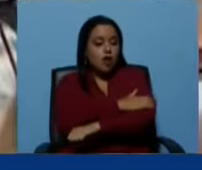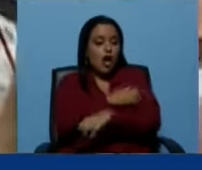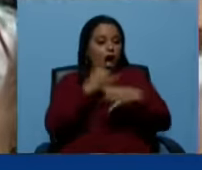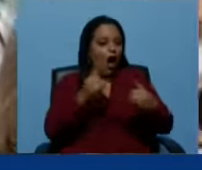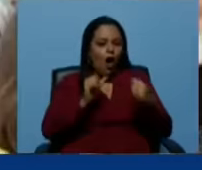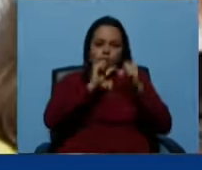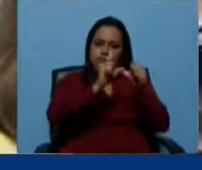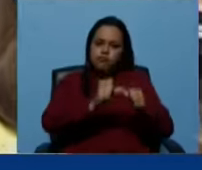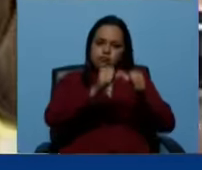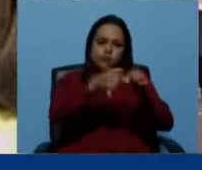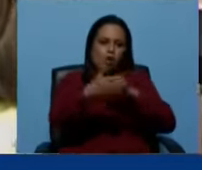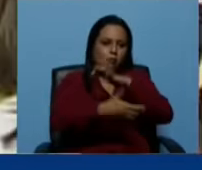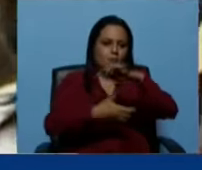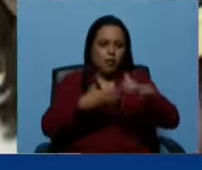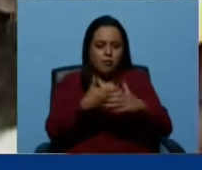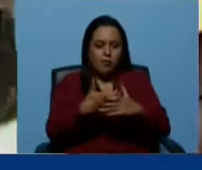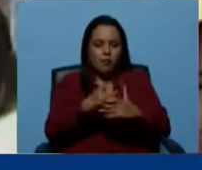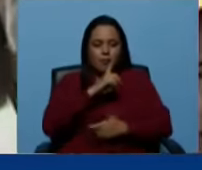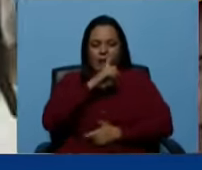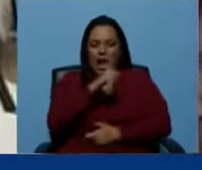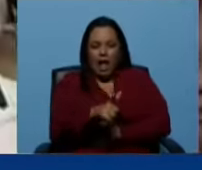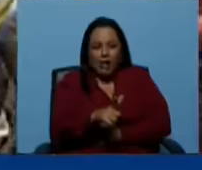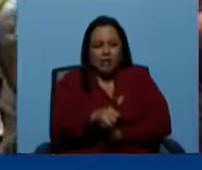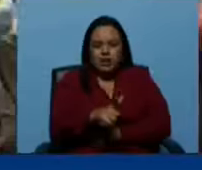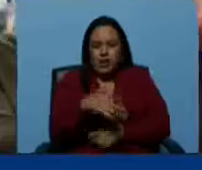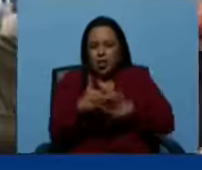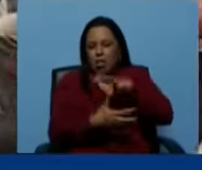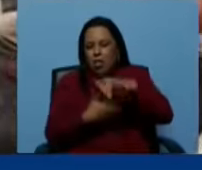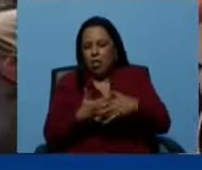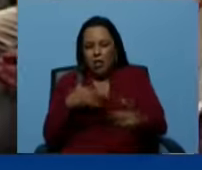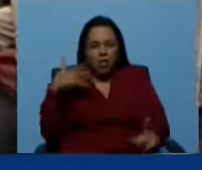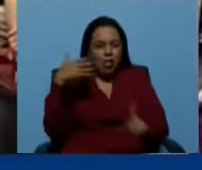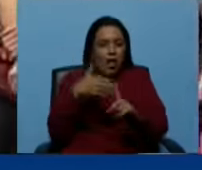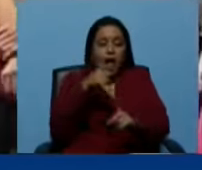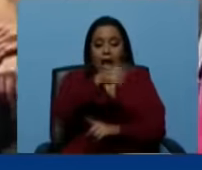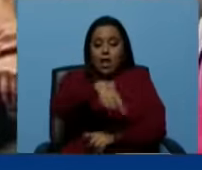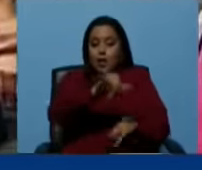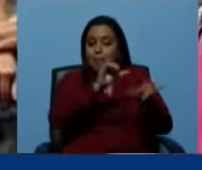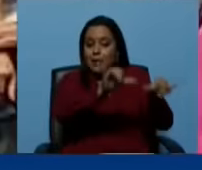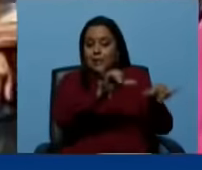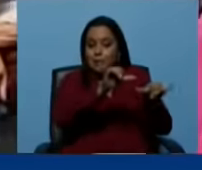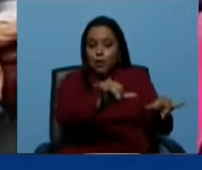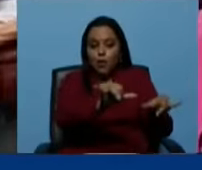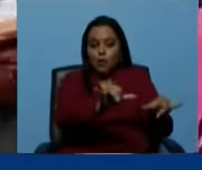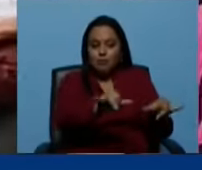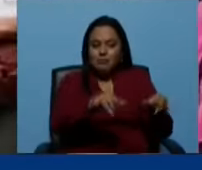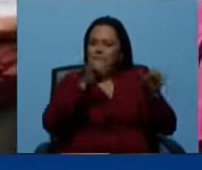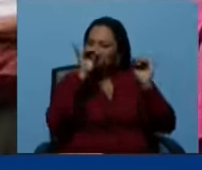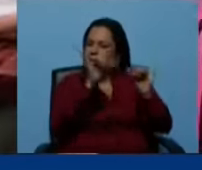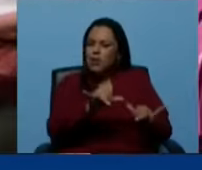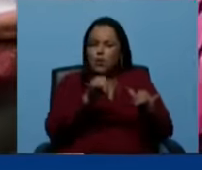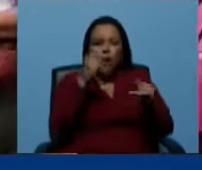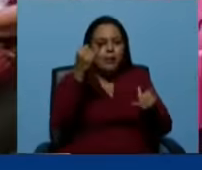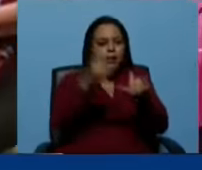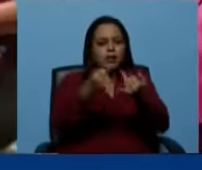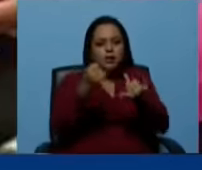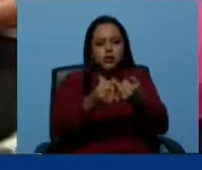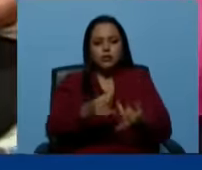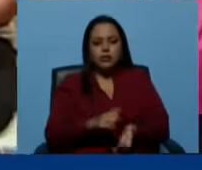en su terrorismo, en su maldad, en su violencia. Son los mismos oligarcas, son los mismos apellidos.